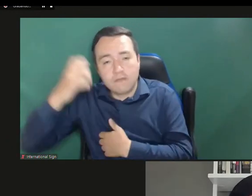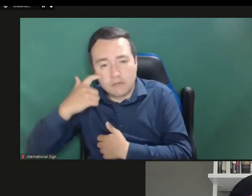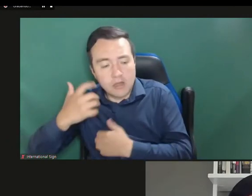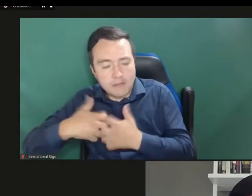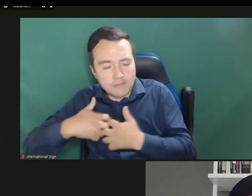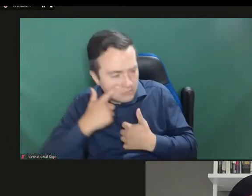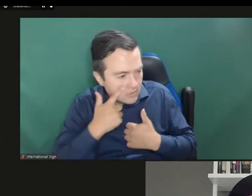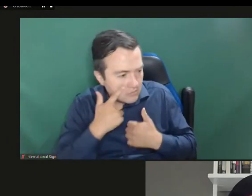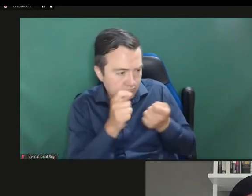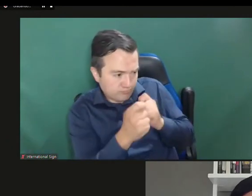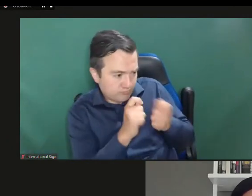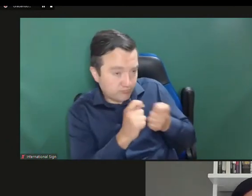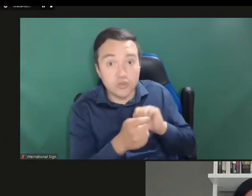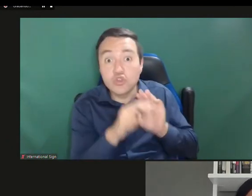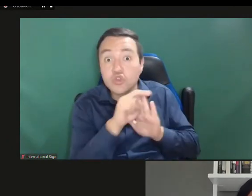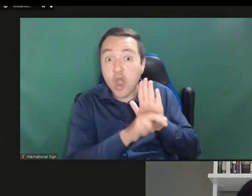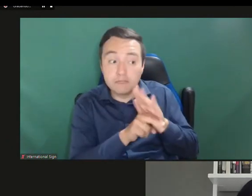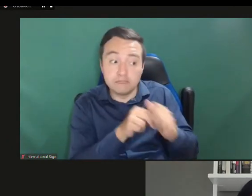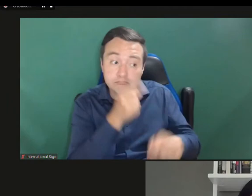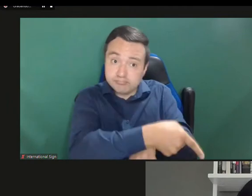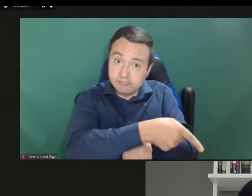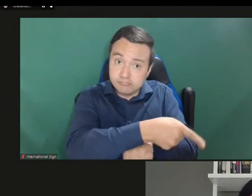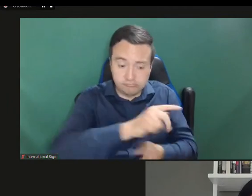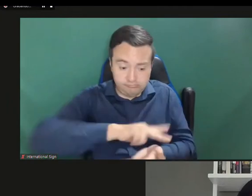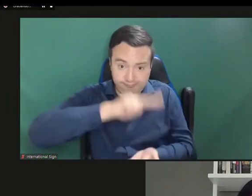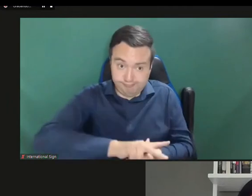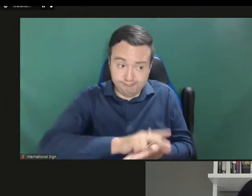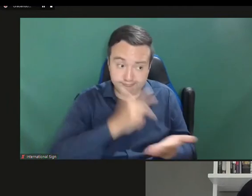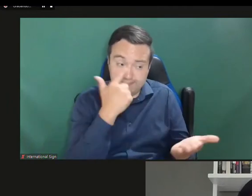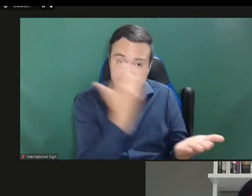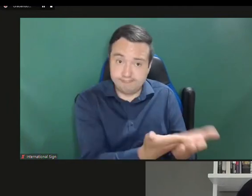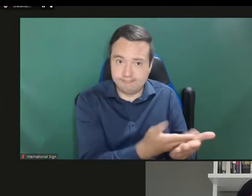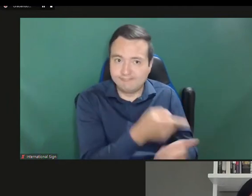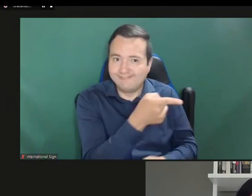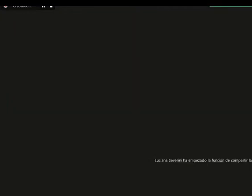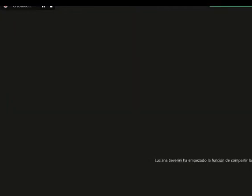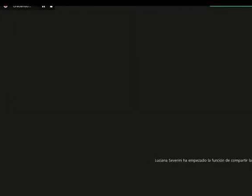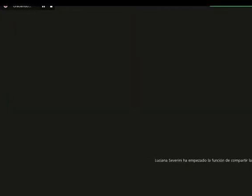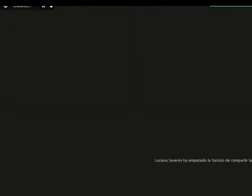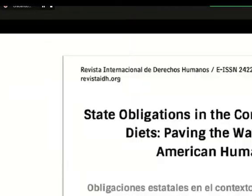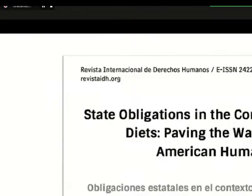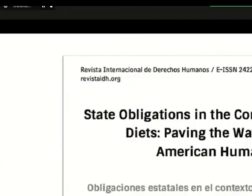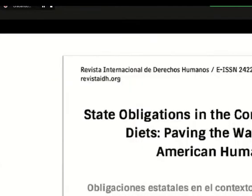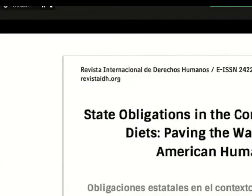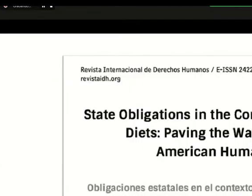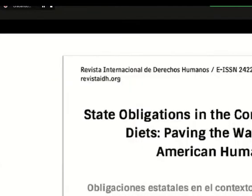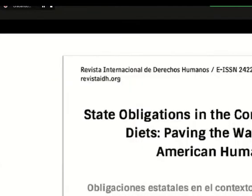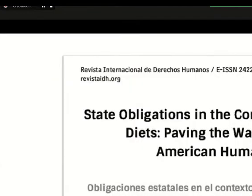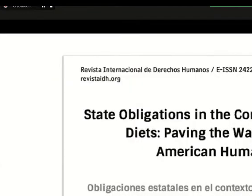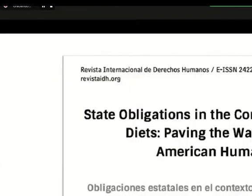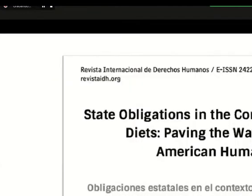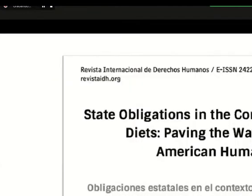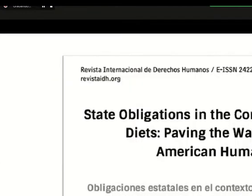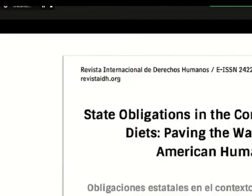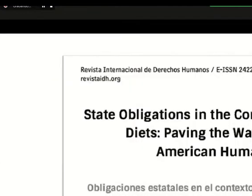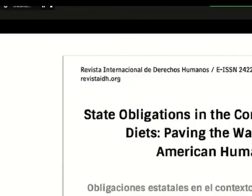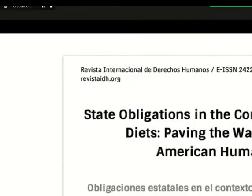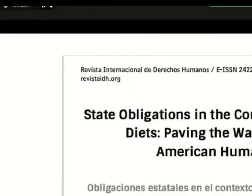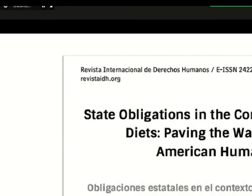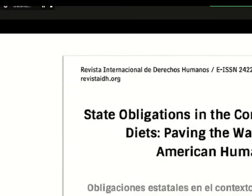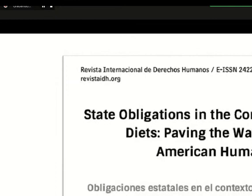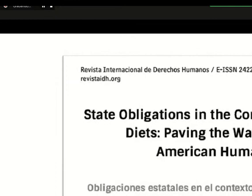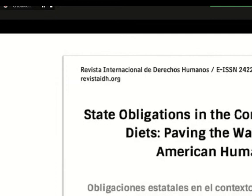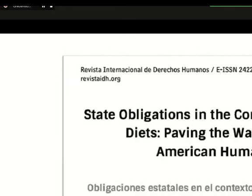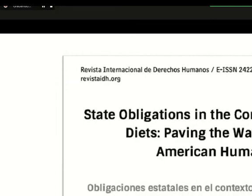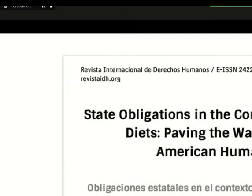negativo eso encuadrado dentro del discurso más amplio de empresas de derechos humanos entonces sería obligación de regular obligación de regular esos actores privados